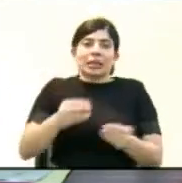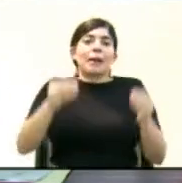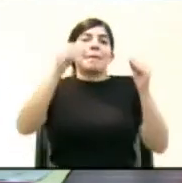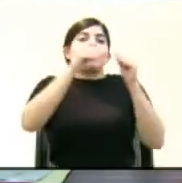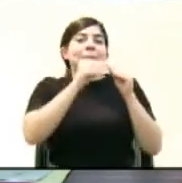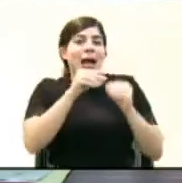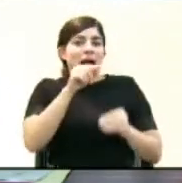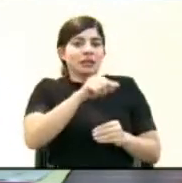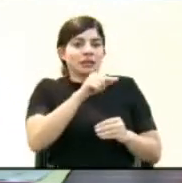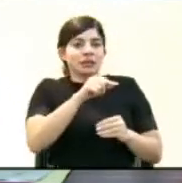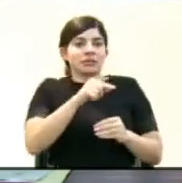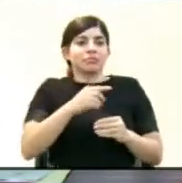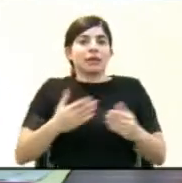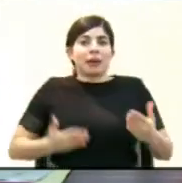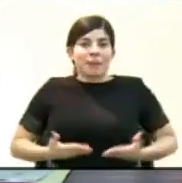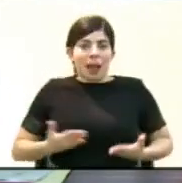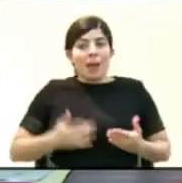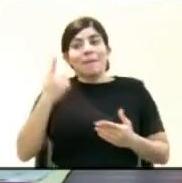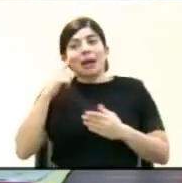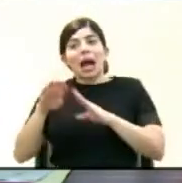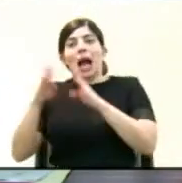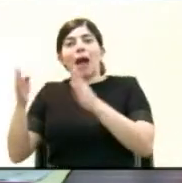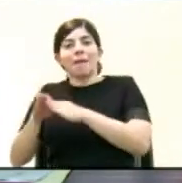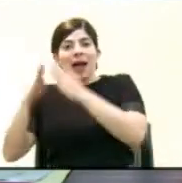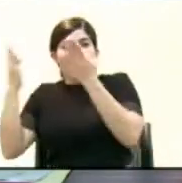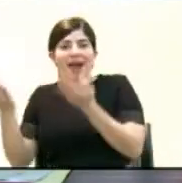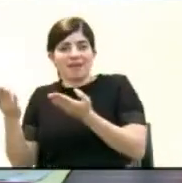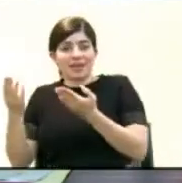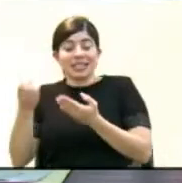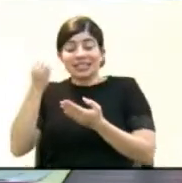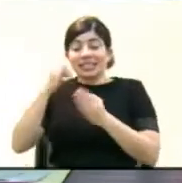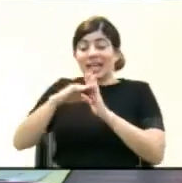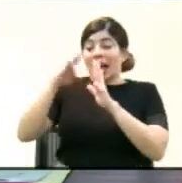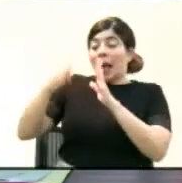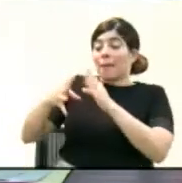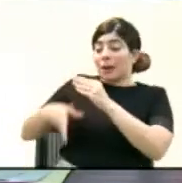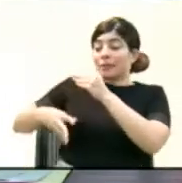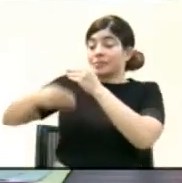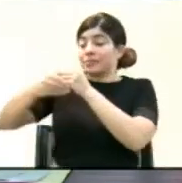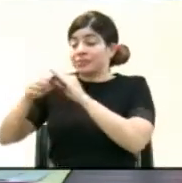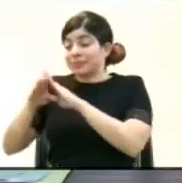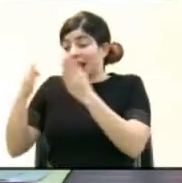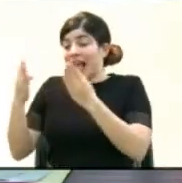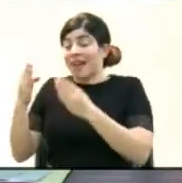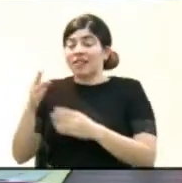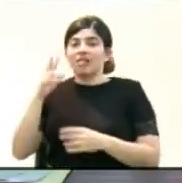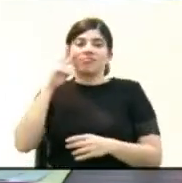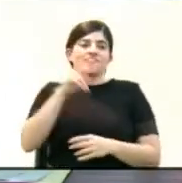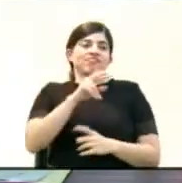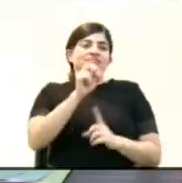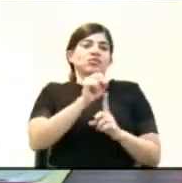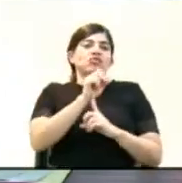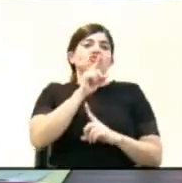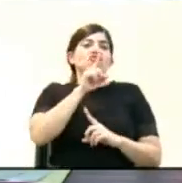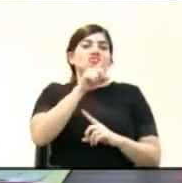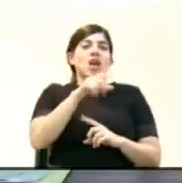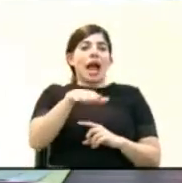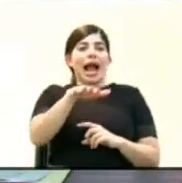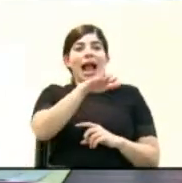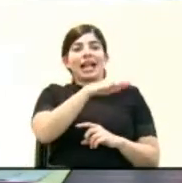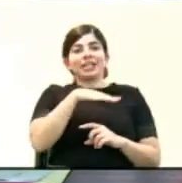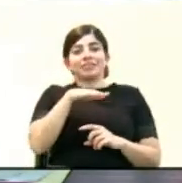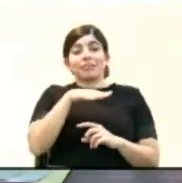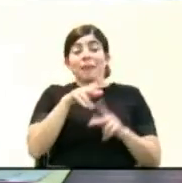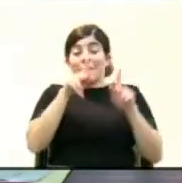más personal, cualquier cama adicional va a chocar con una realidad, que es que son